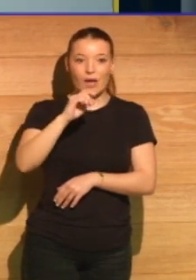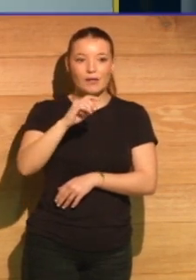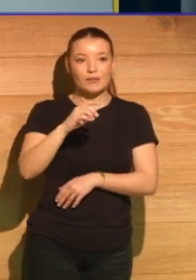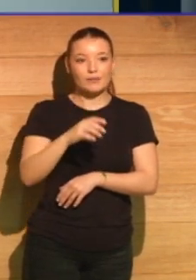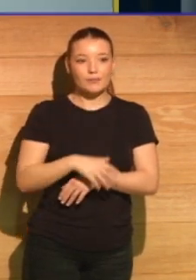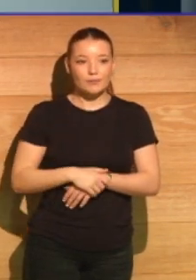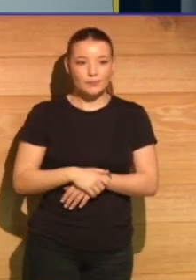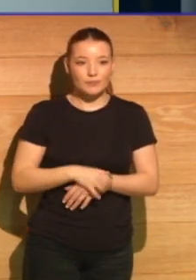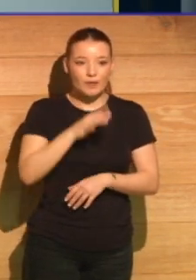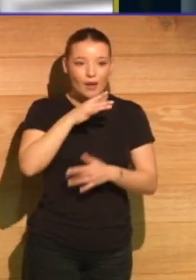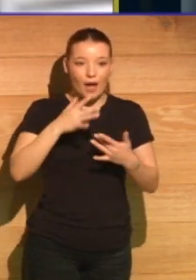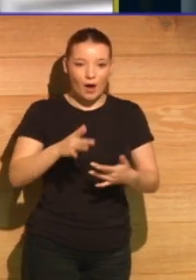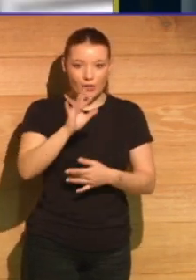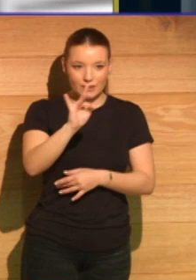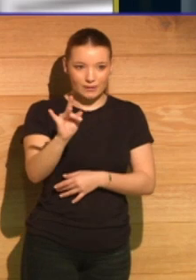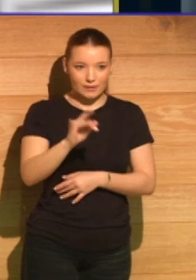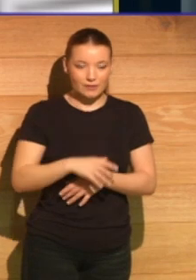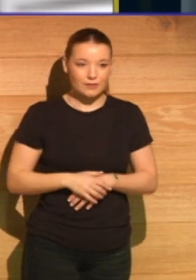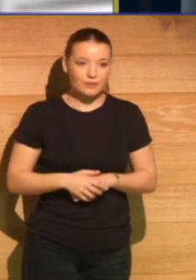desconectada. Ahora creo que sí.